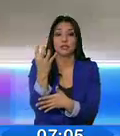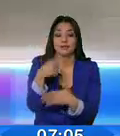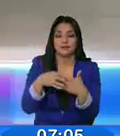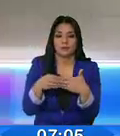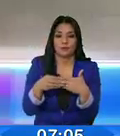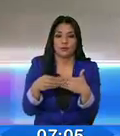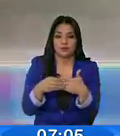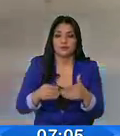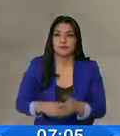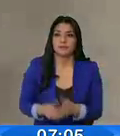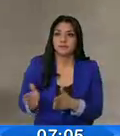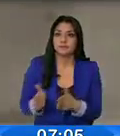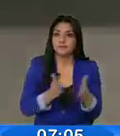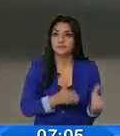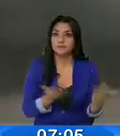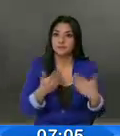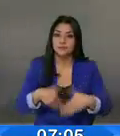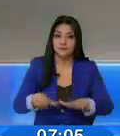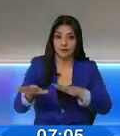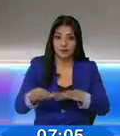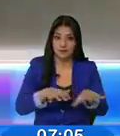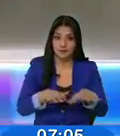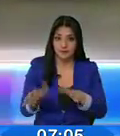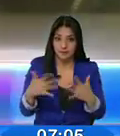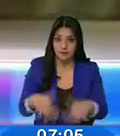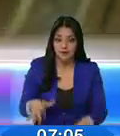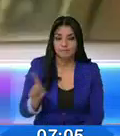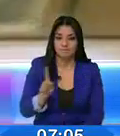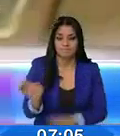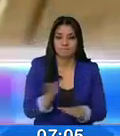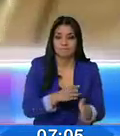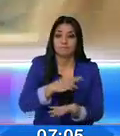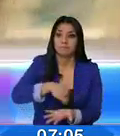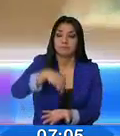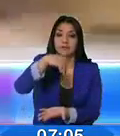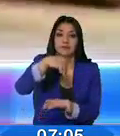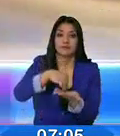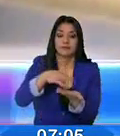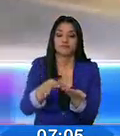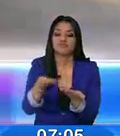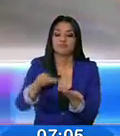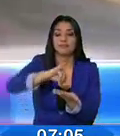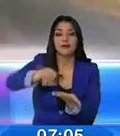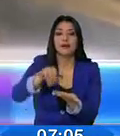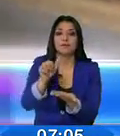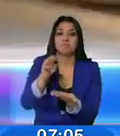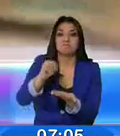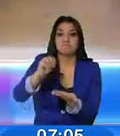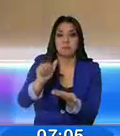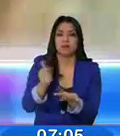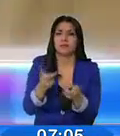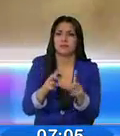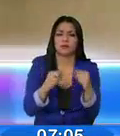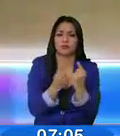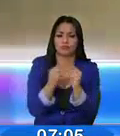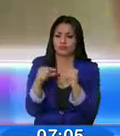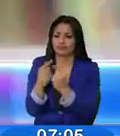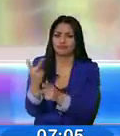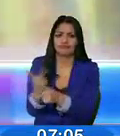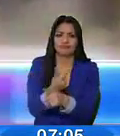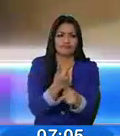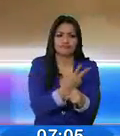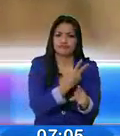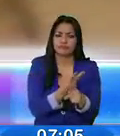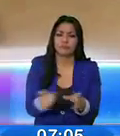$1,115. Pero este no fue el único operativo que se realizó. En Manabí, específicamente en Jama, se incautó a organizaciones que estaban dedicadas